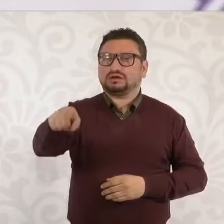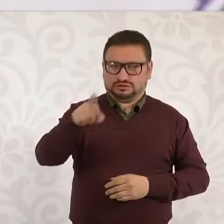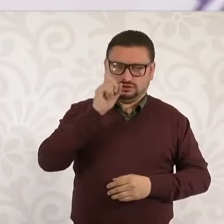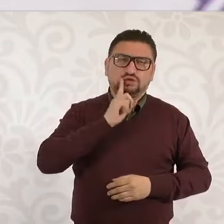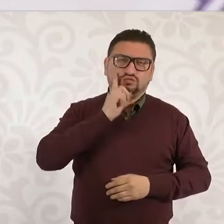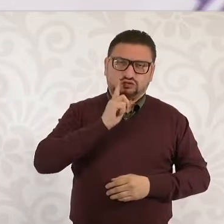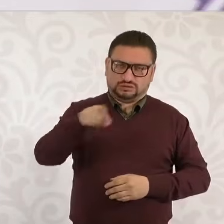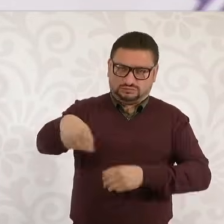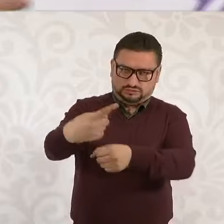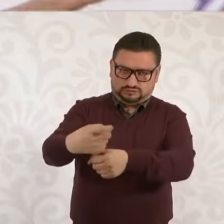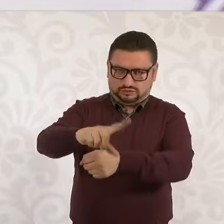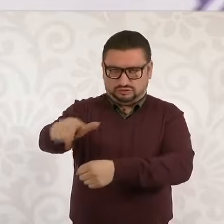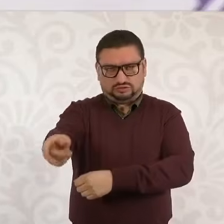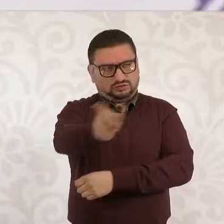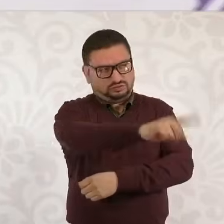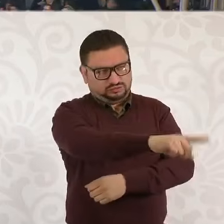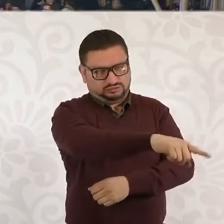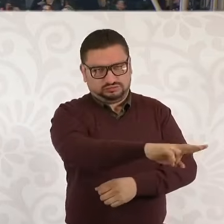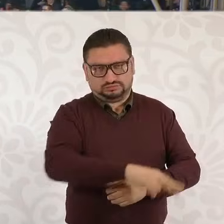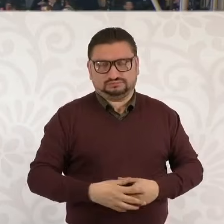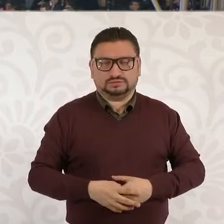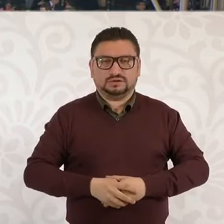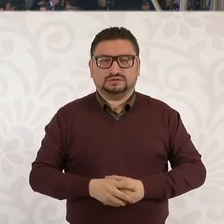compañera aquí primero y luego vamos de este lado dos.